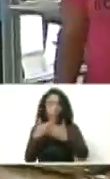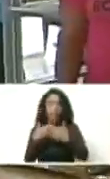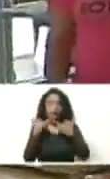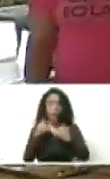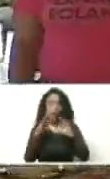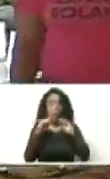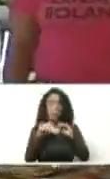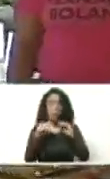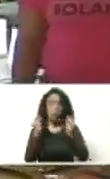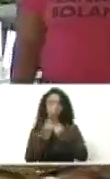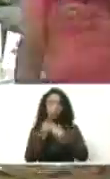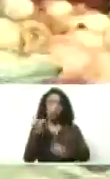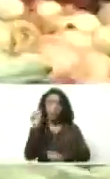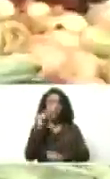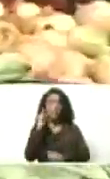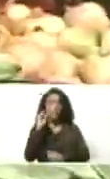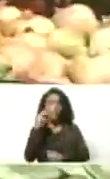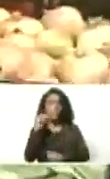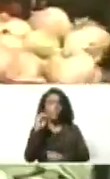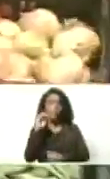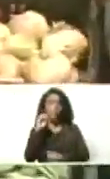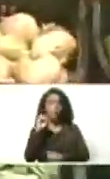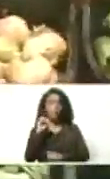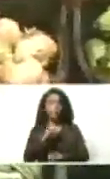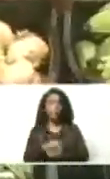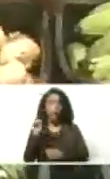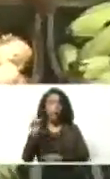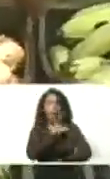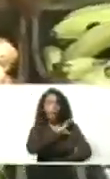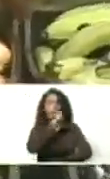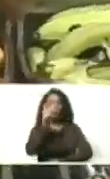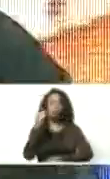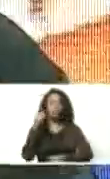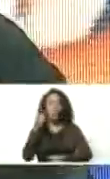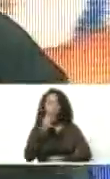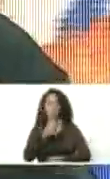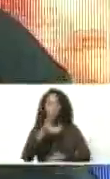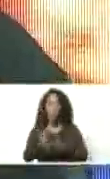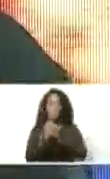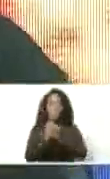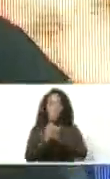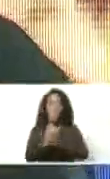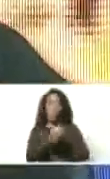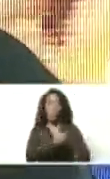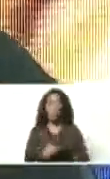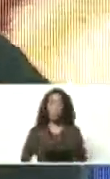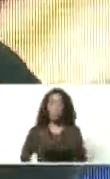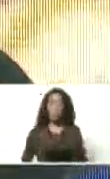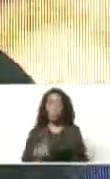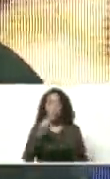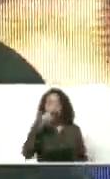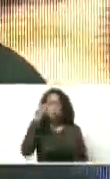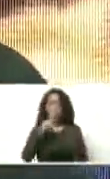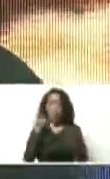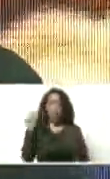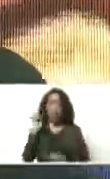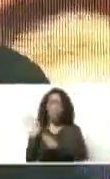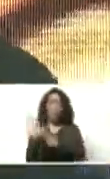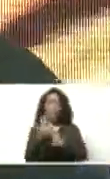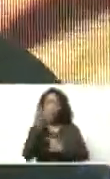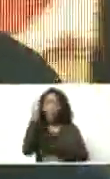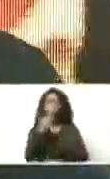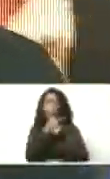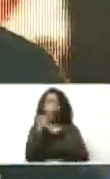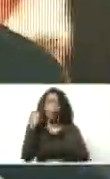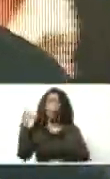dice Simón? Bienvenido, camarada. El director. Bueno, camarada presidente Nicolás Maduro, esto es un ejemplo del compromiso